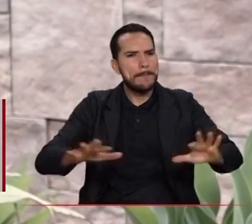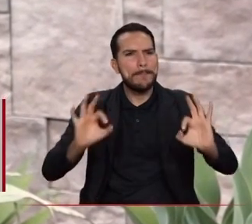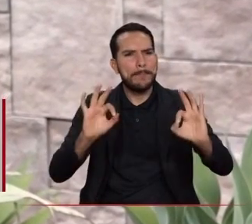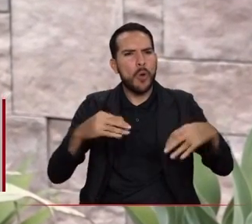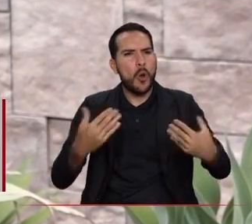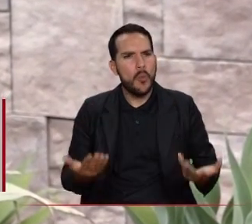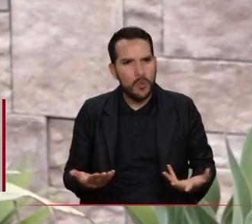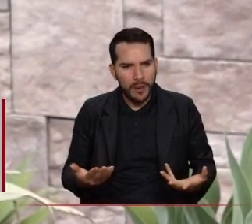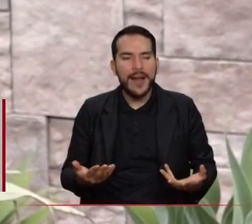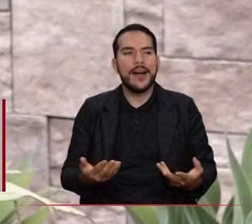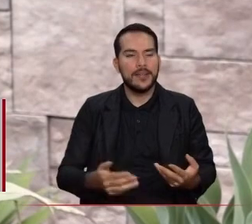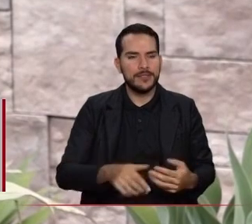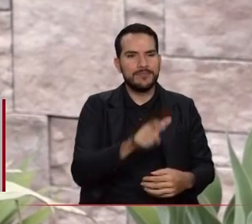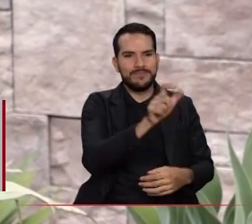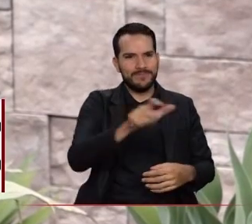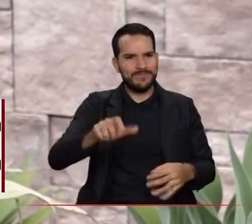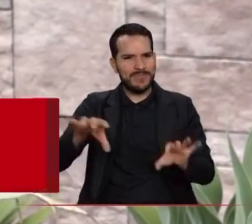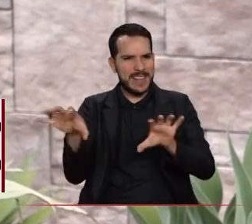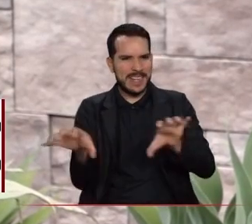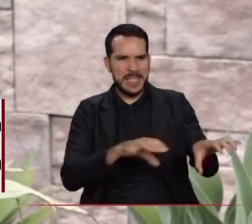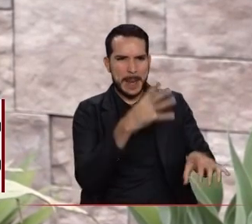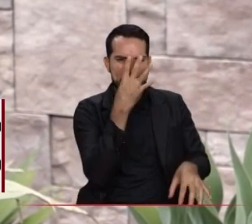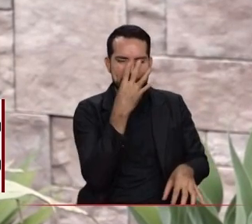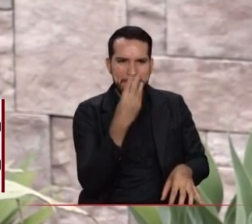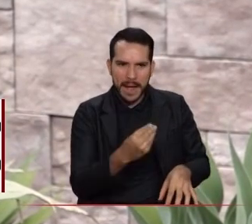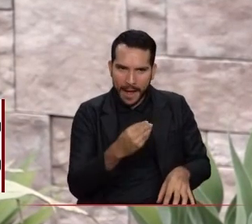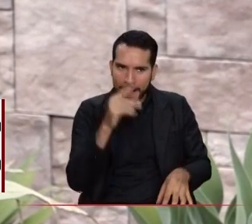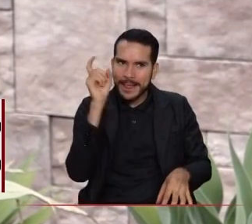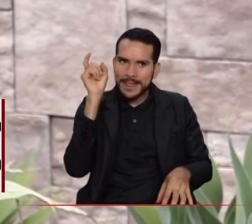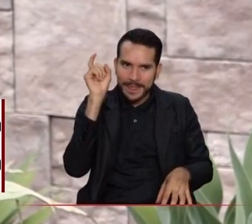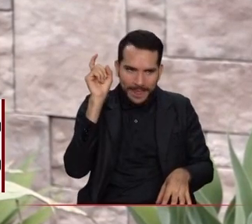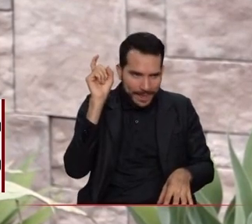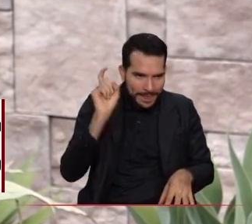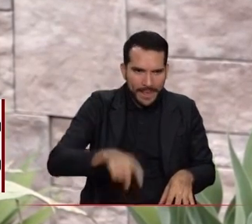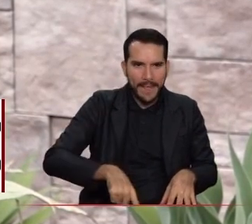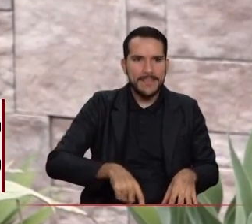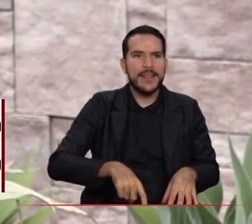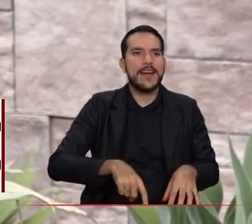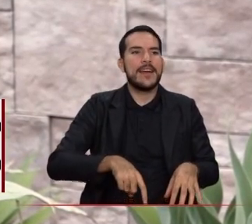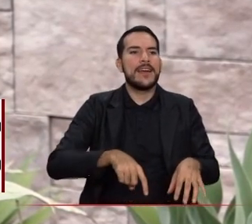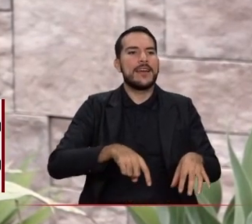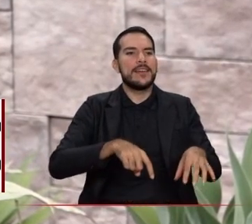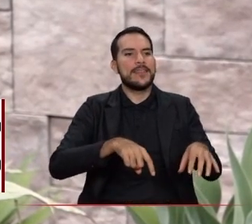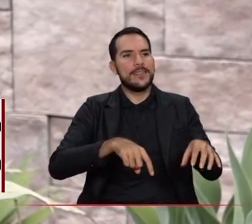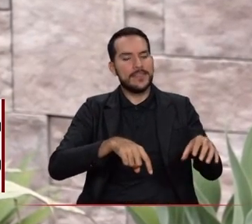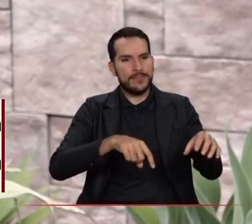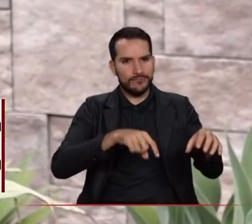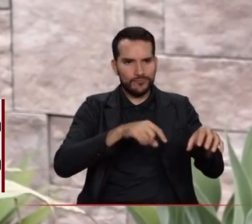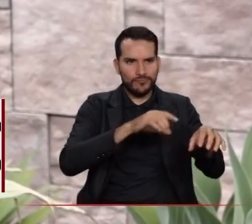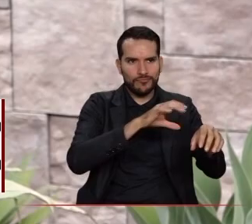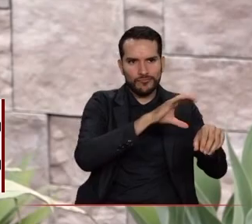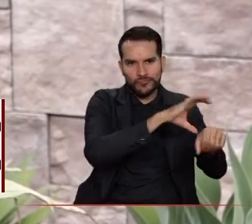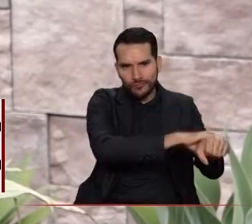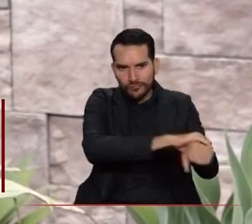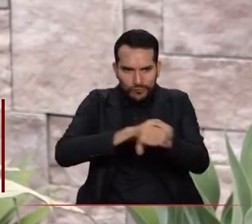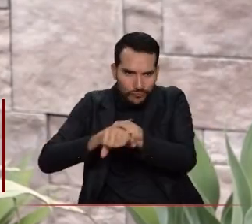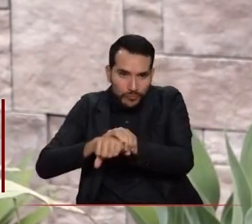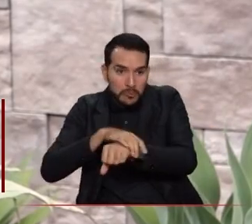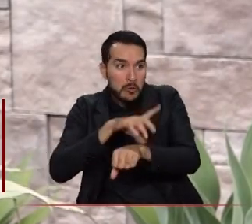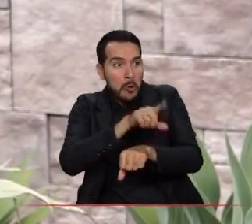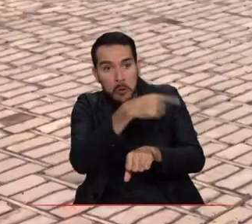los delincuentes y, por supuesto, los que tengan voluntad de diálogo, que la hagan expresa y que entreguen las